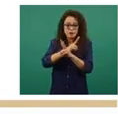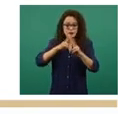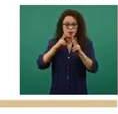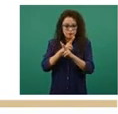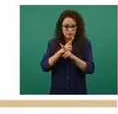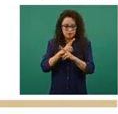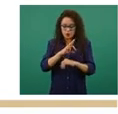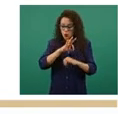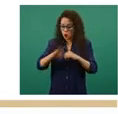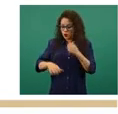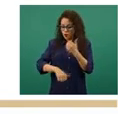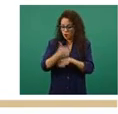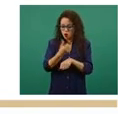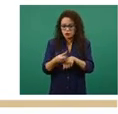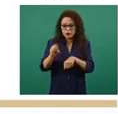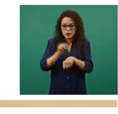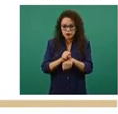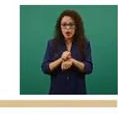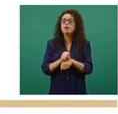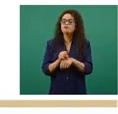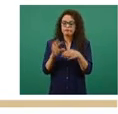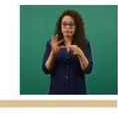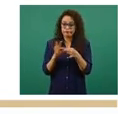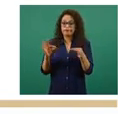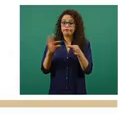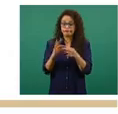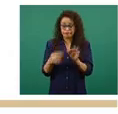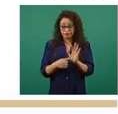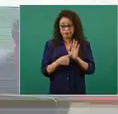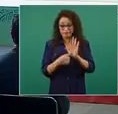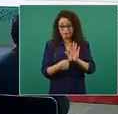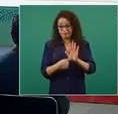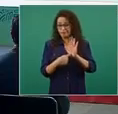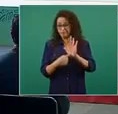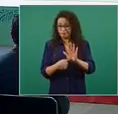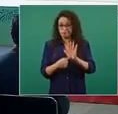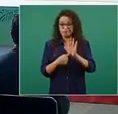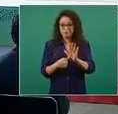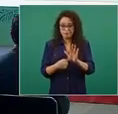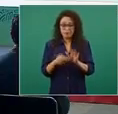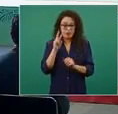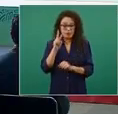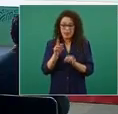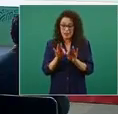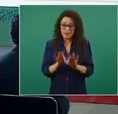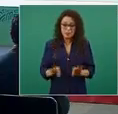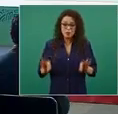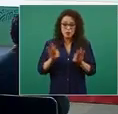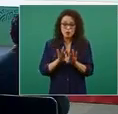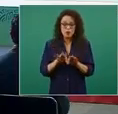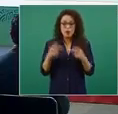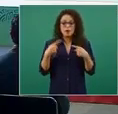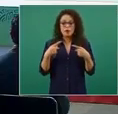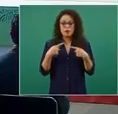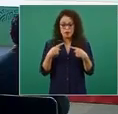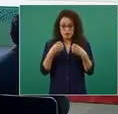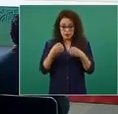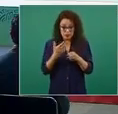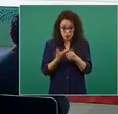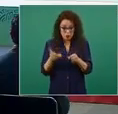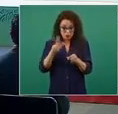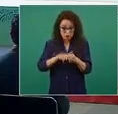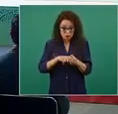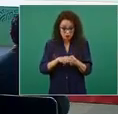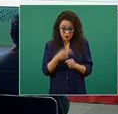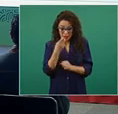semanas prácticamente, y aquí destacamos la importancia de que estas personas hospitalizadas con ventilación mecánica